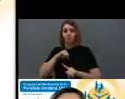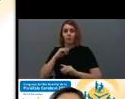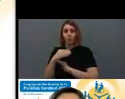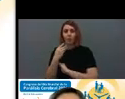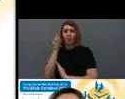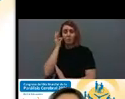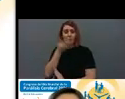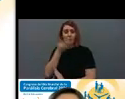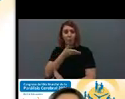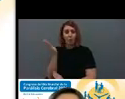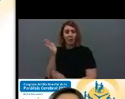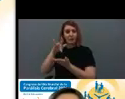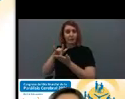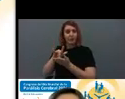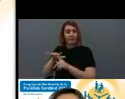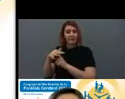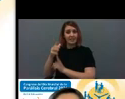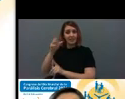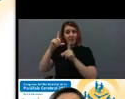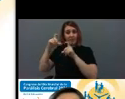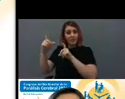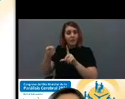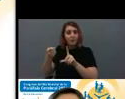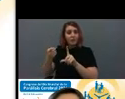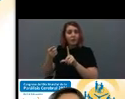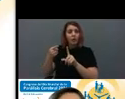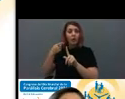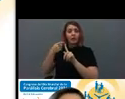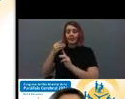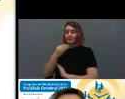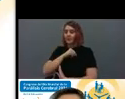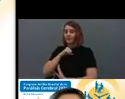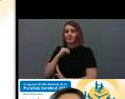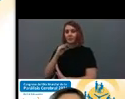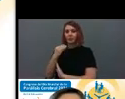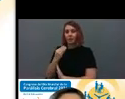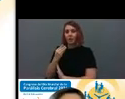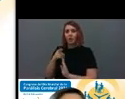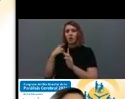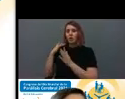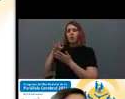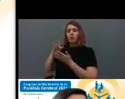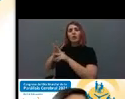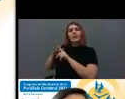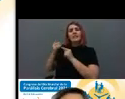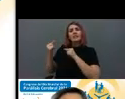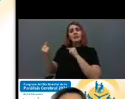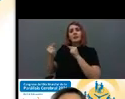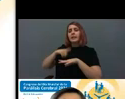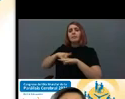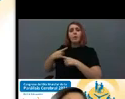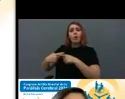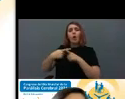las mujeres que aparecen en esas fotos? ¿Dónde está el tiempo de cuidados? ¿Qué conflictos ha habido, ¿no?, en la asignación de esos